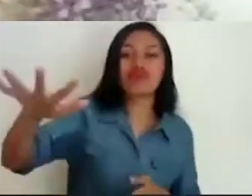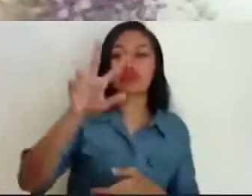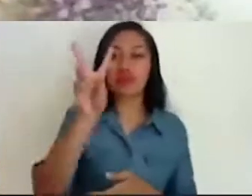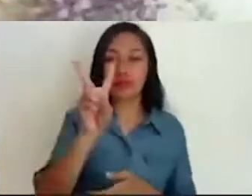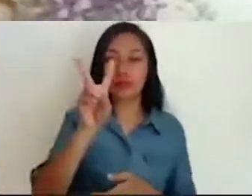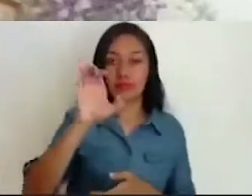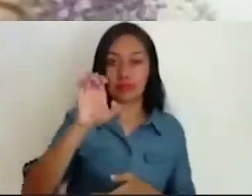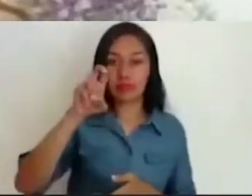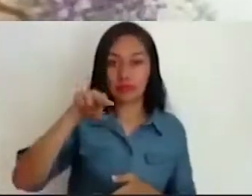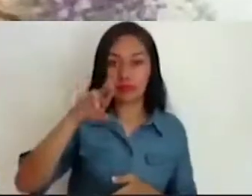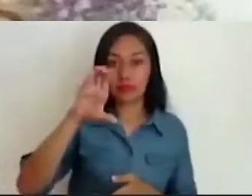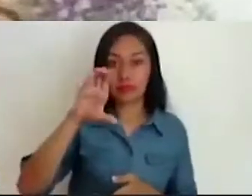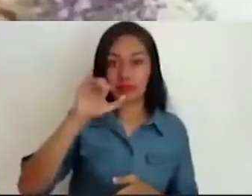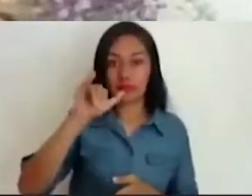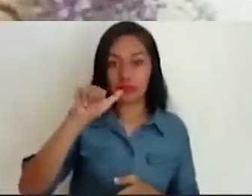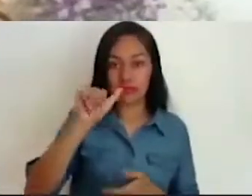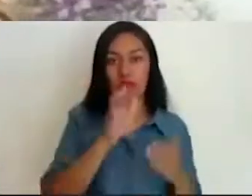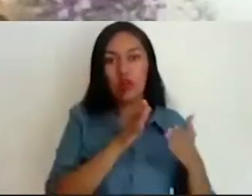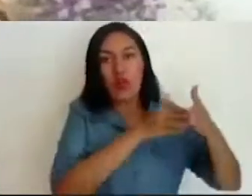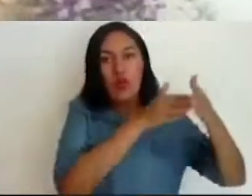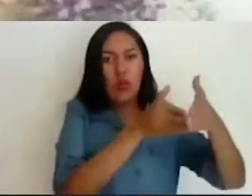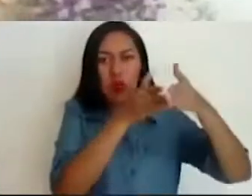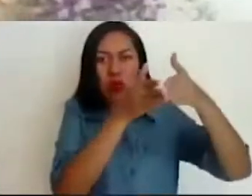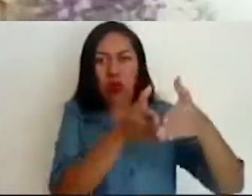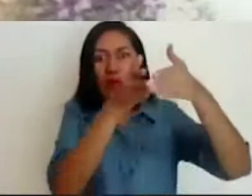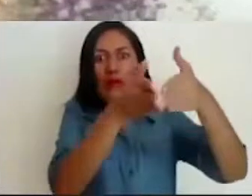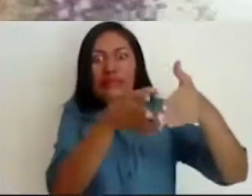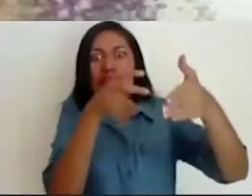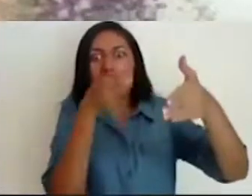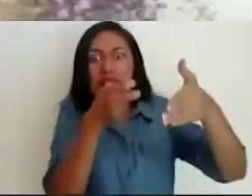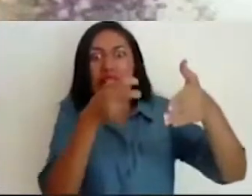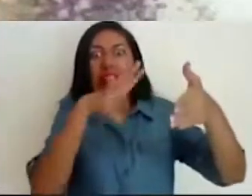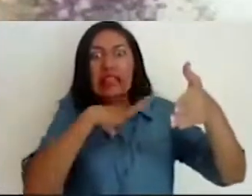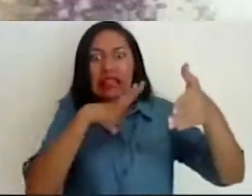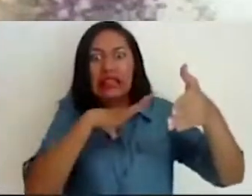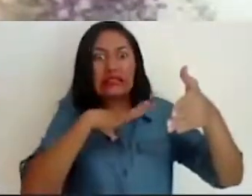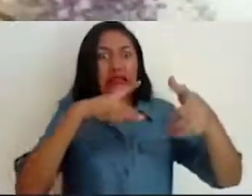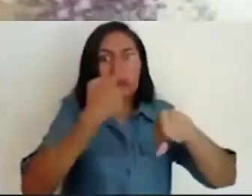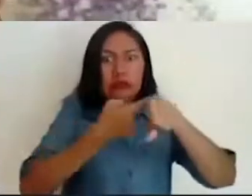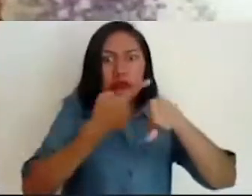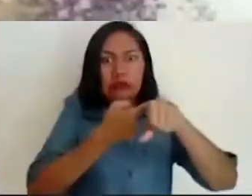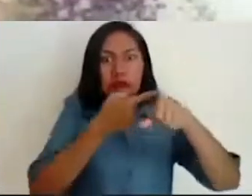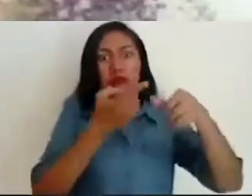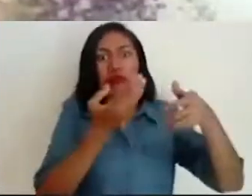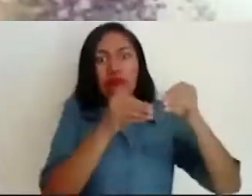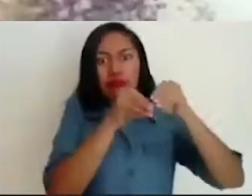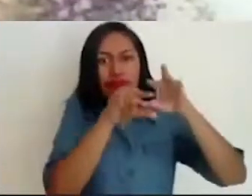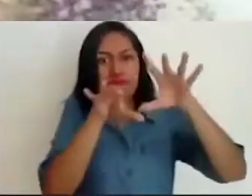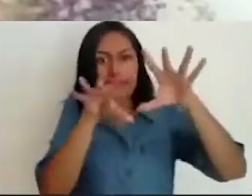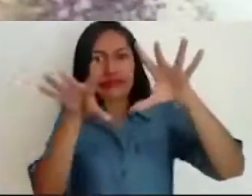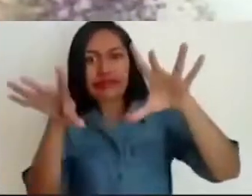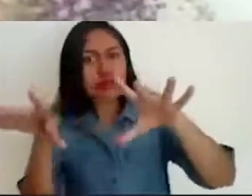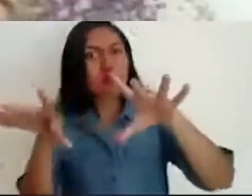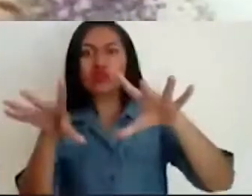que se tomaron en el momento en que el barco otomano arribó, fue que la tripulación se pudo salvar y pudo regresar